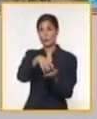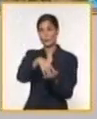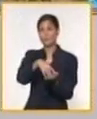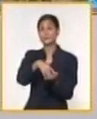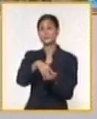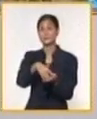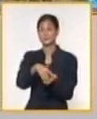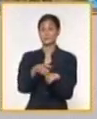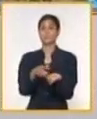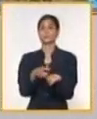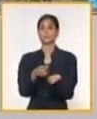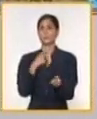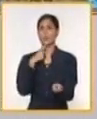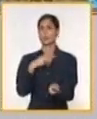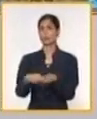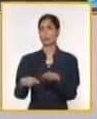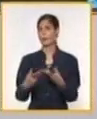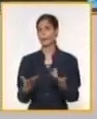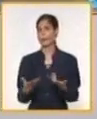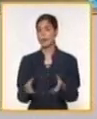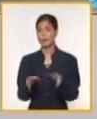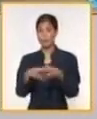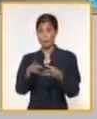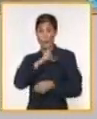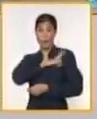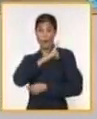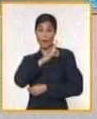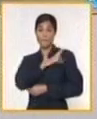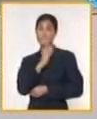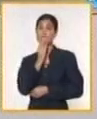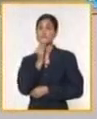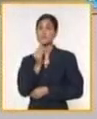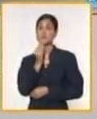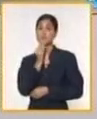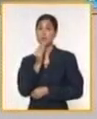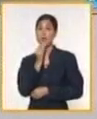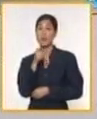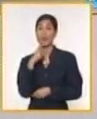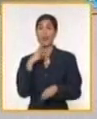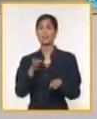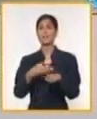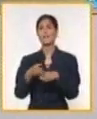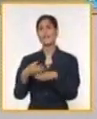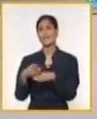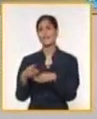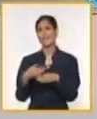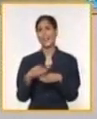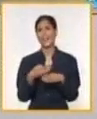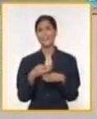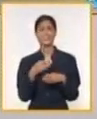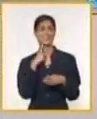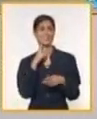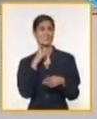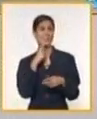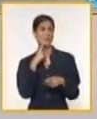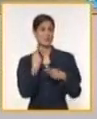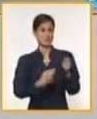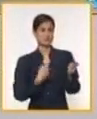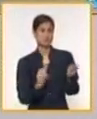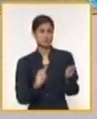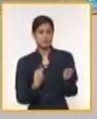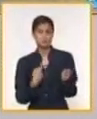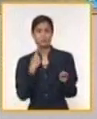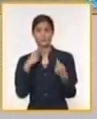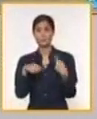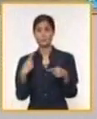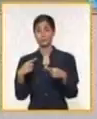trasfondo, Netanyahu ha abierto un montón de frentes de guerra, porque esos frentes no está ninguno, en ninguno de los casos esto